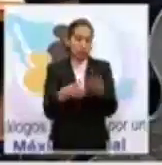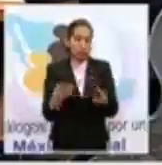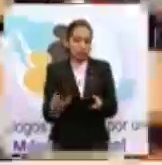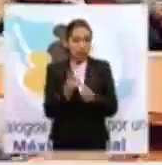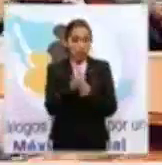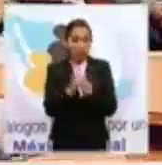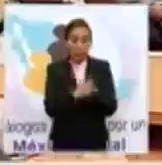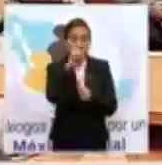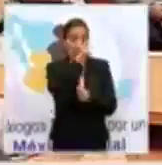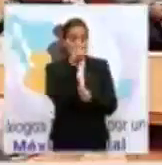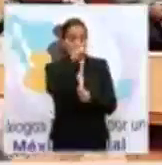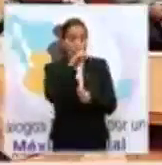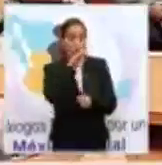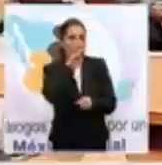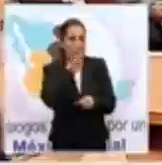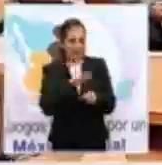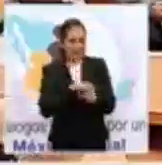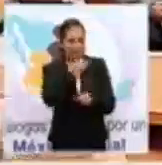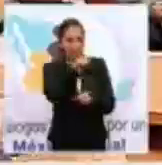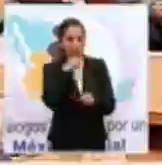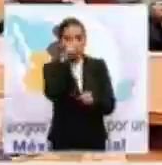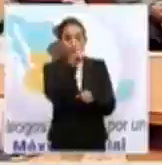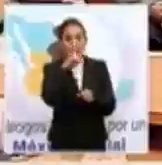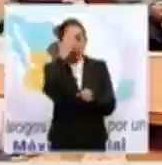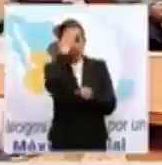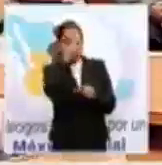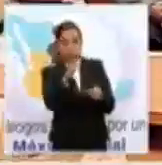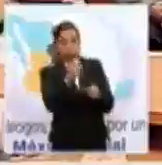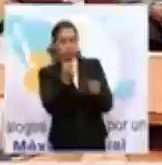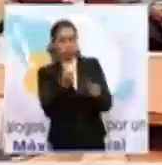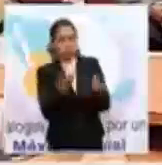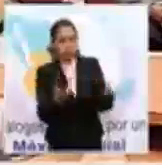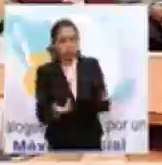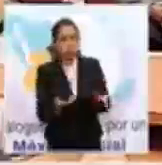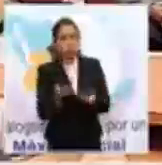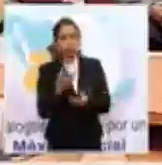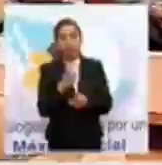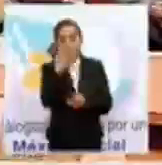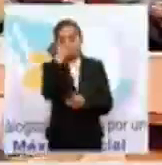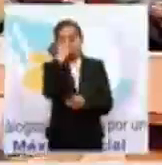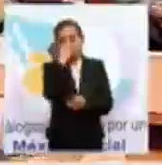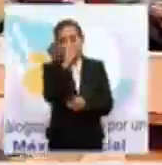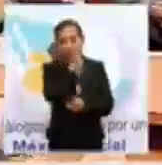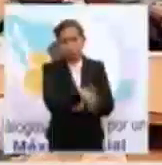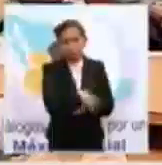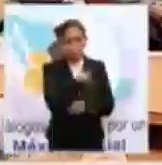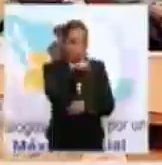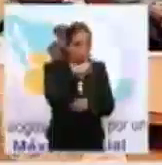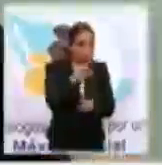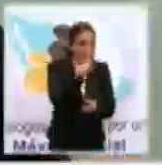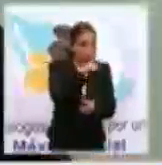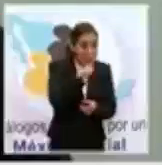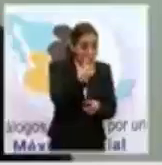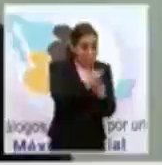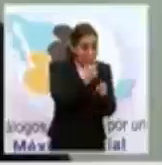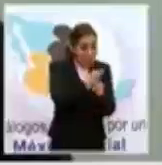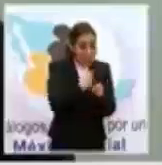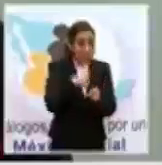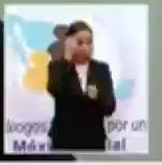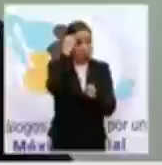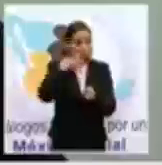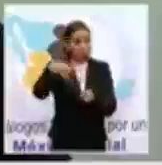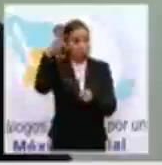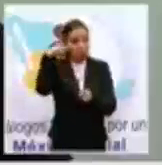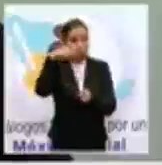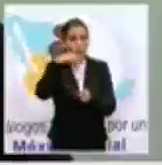es lengua materna, es como si fuera una lengua desconocida, ¿no? Pero en fin, es una tristeza, es una tragedia nacional la